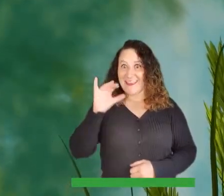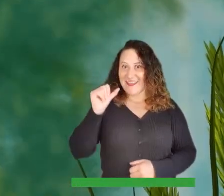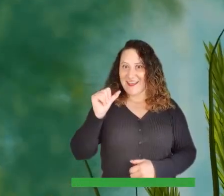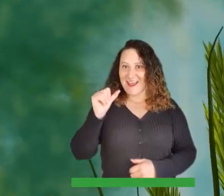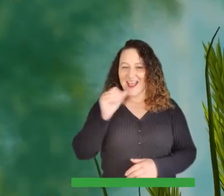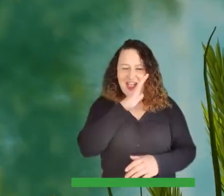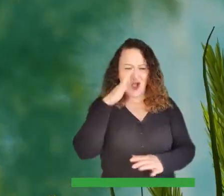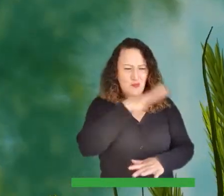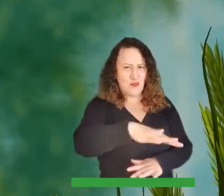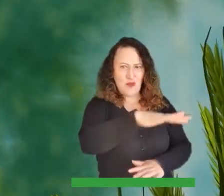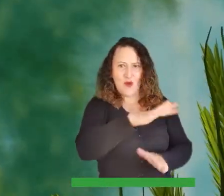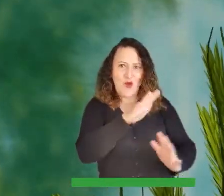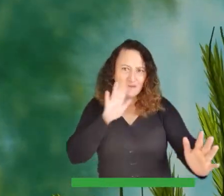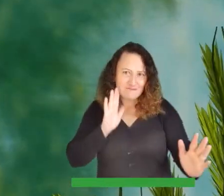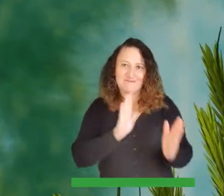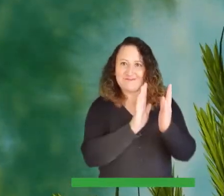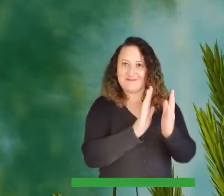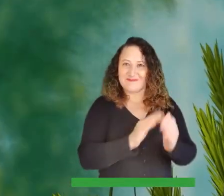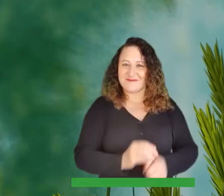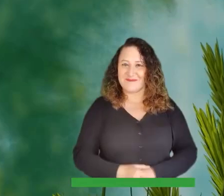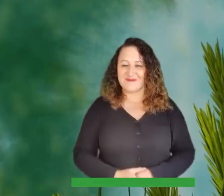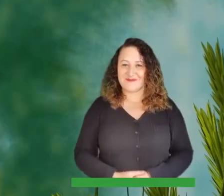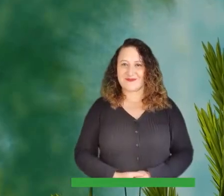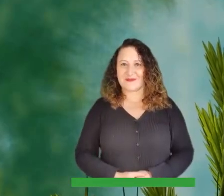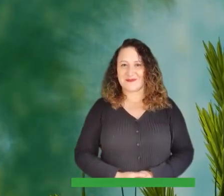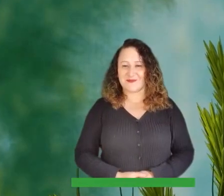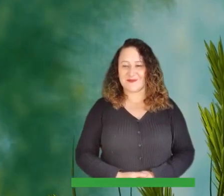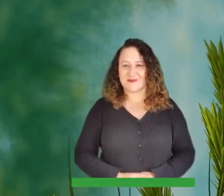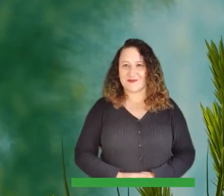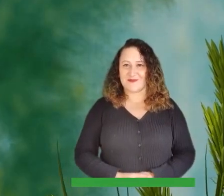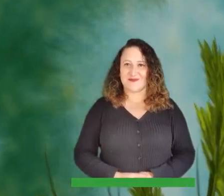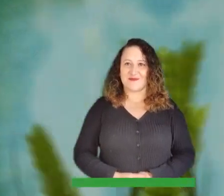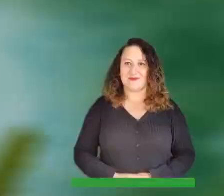ICA, más cerca del campo.